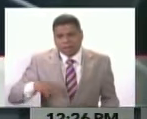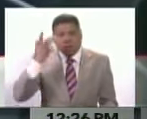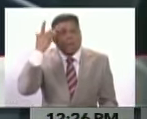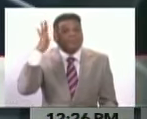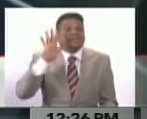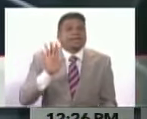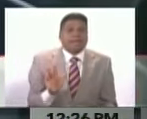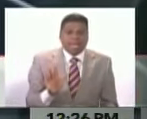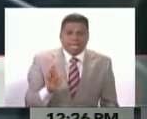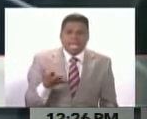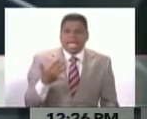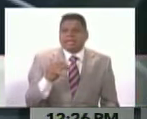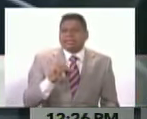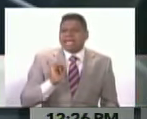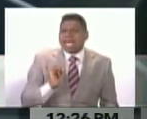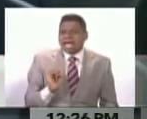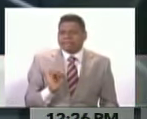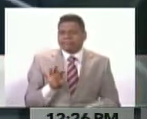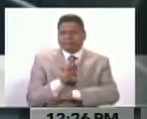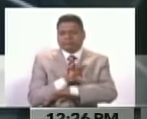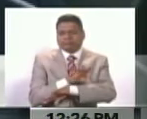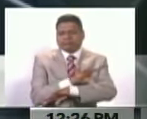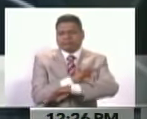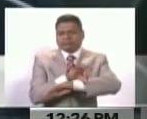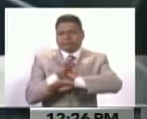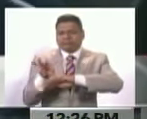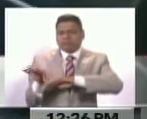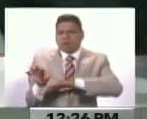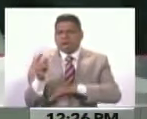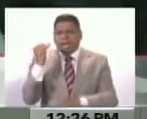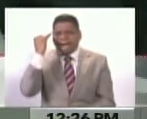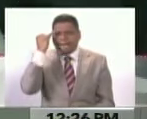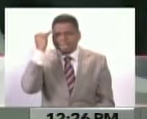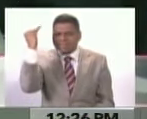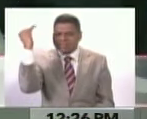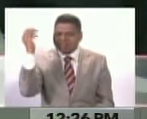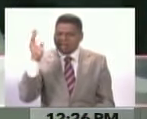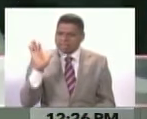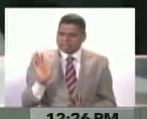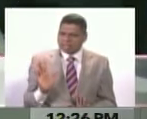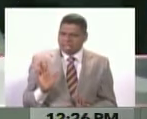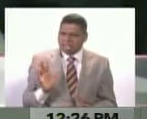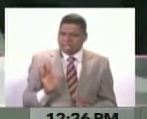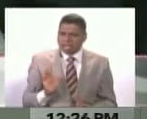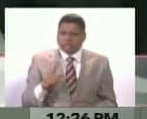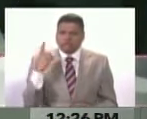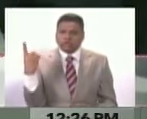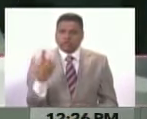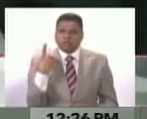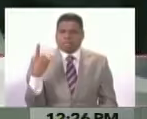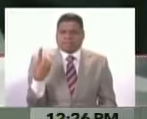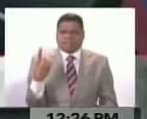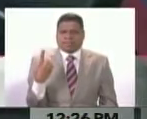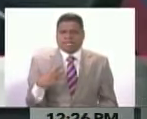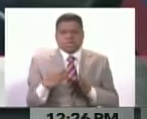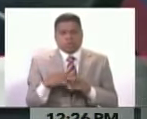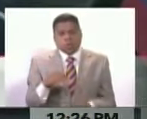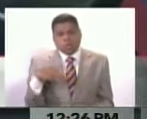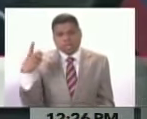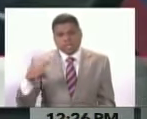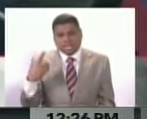un sesgo ideológico hacia entender los derechos humanos exclusivamente como derechos civiles y políticos. Y creemos que los